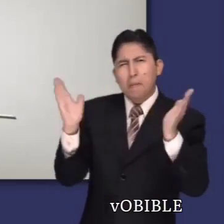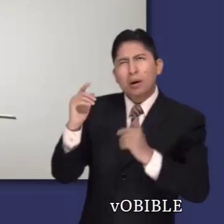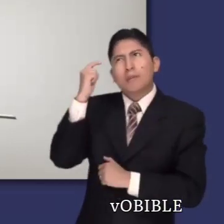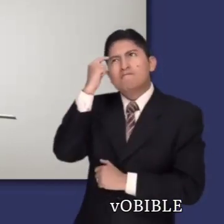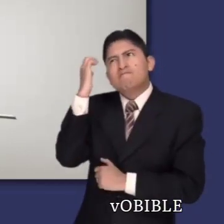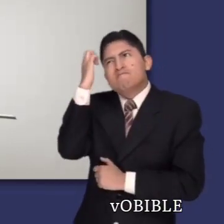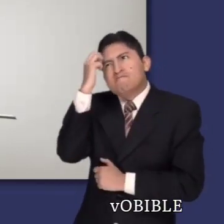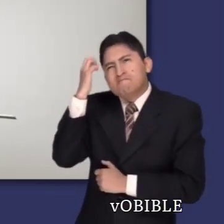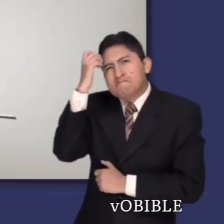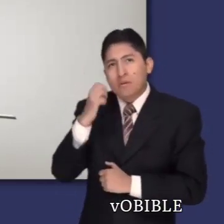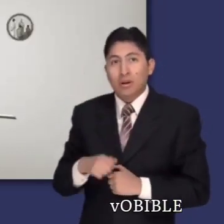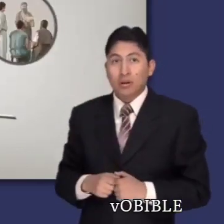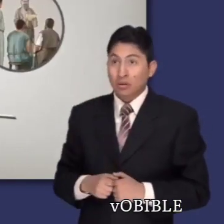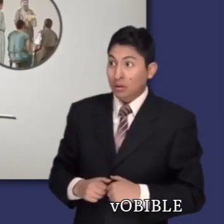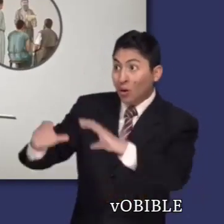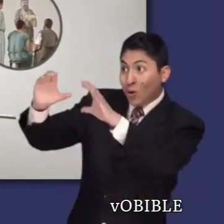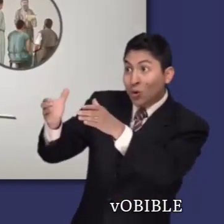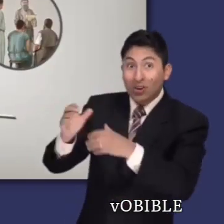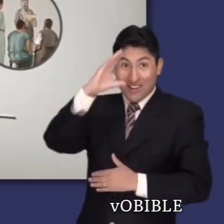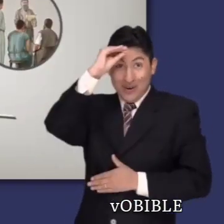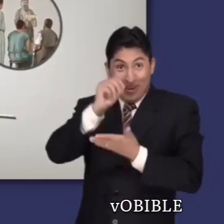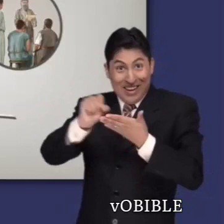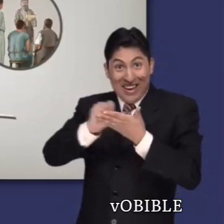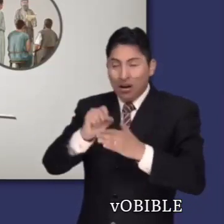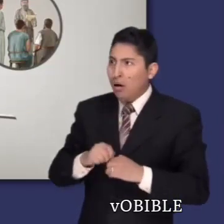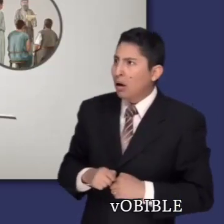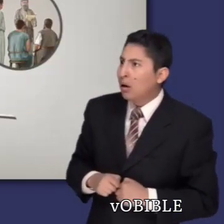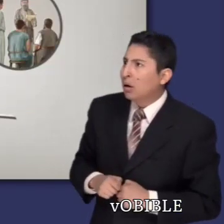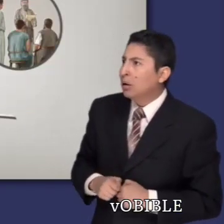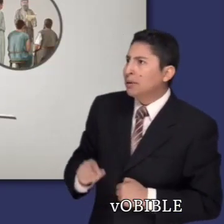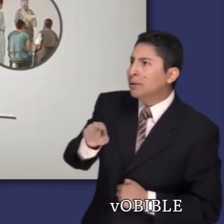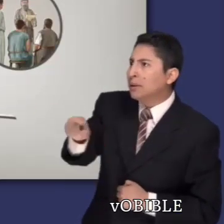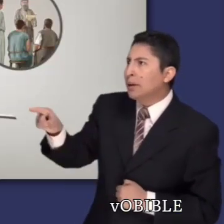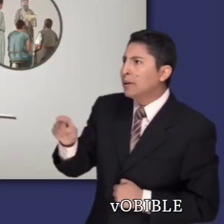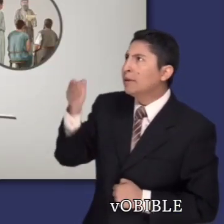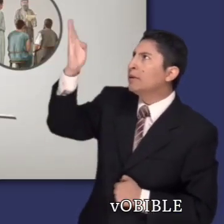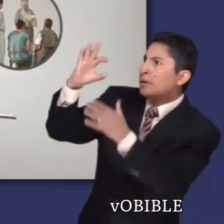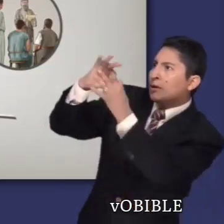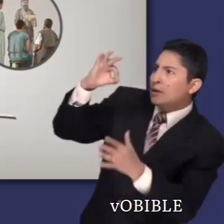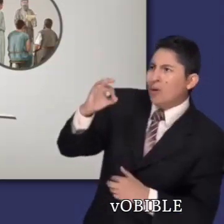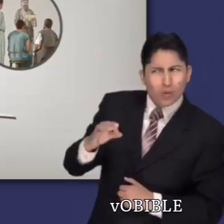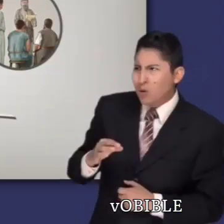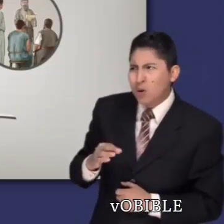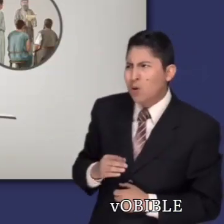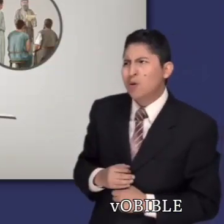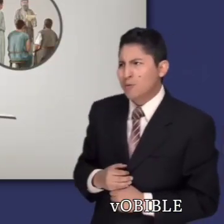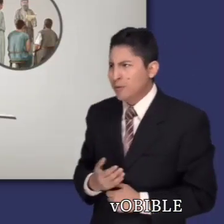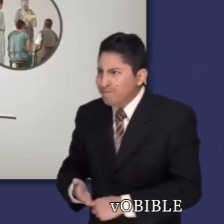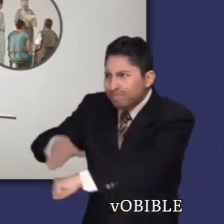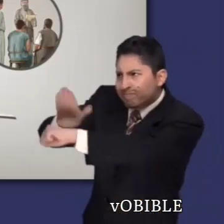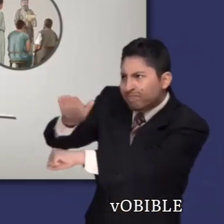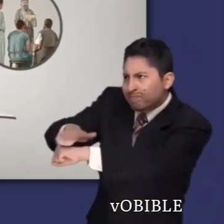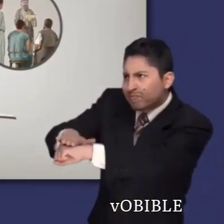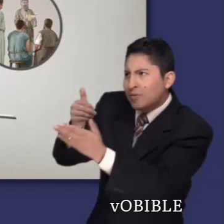descriptivas metáforas. Y note la importancia que le daba a la pureza y a la espiritualidad de aquellos que esperan